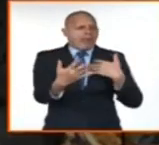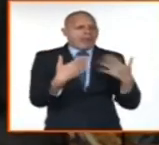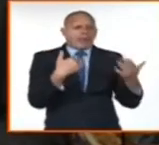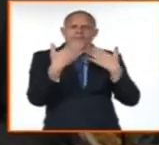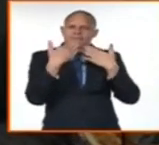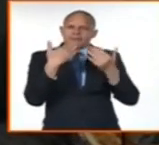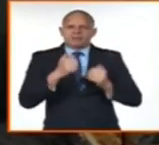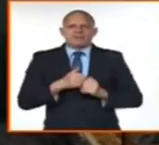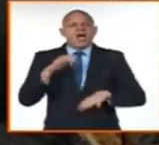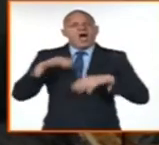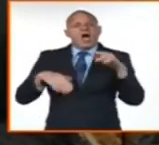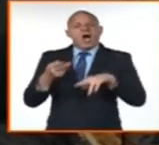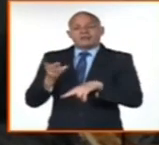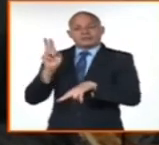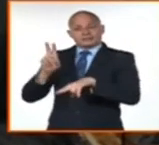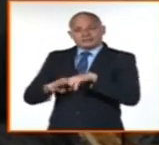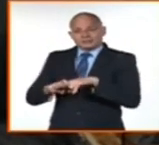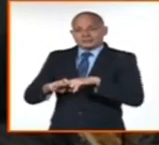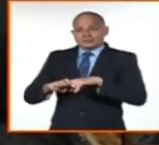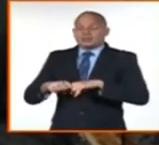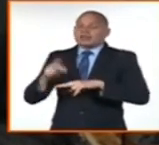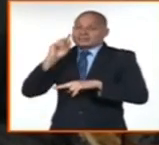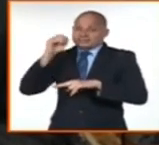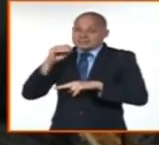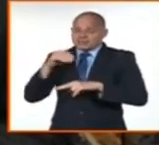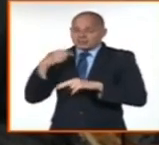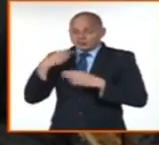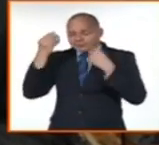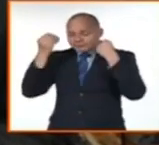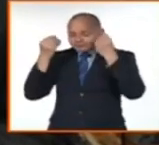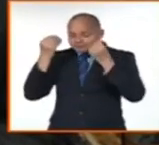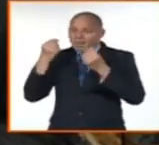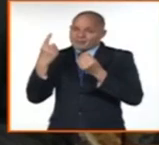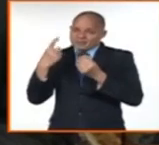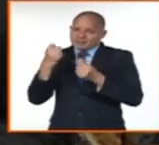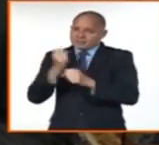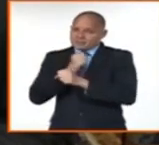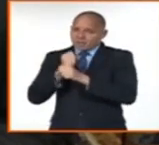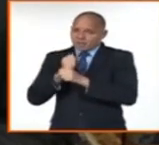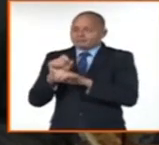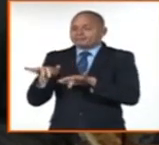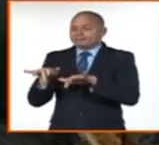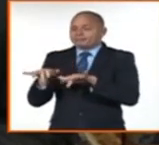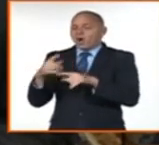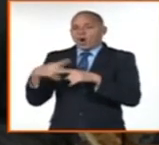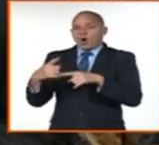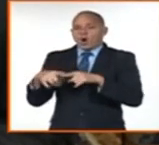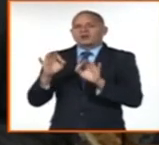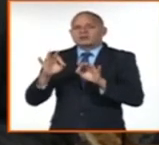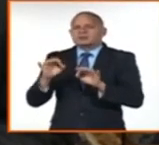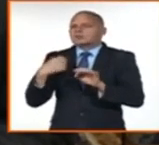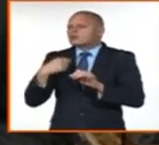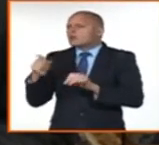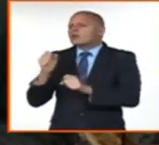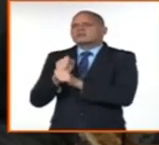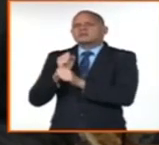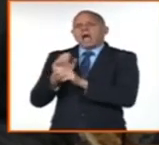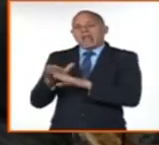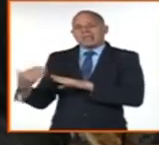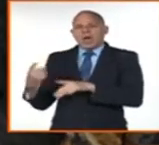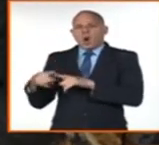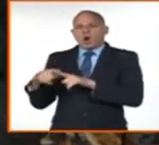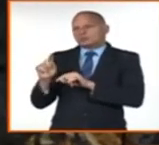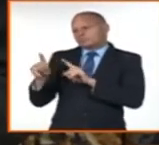mismo, trato de pensar para poder elaborar ideas. Me nutro mucho de los compañeros que trabajan conmigo. Yo creo,